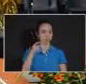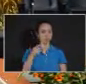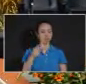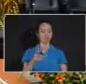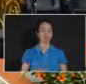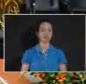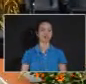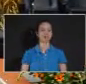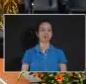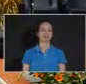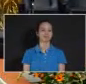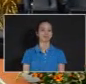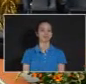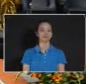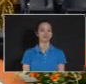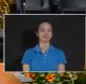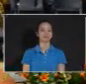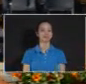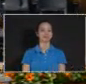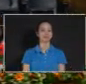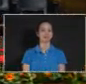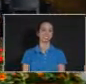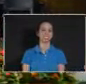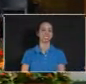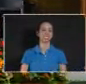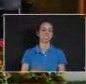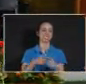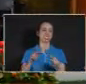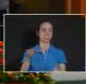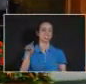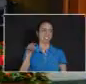Gracias, hermano. Pues eso le dio a mi cuate.